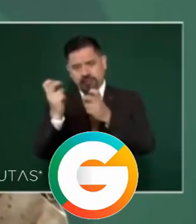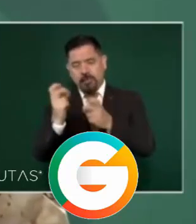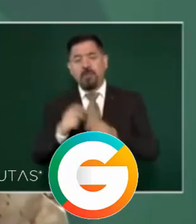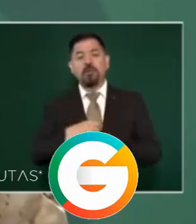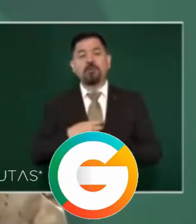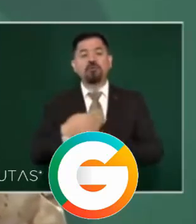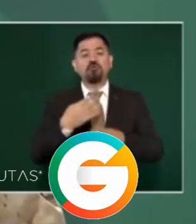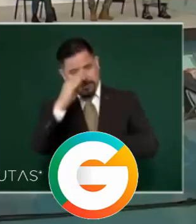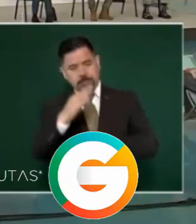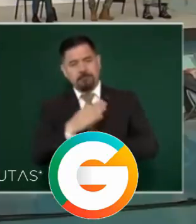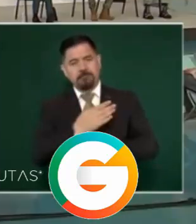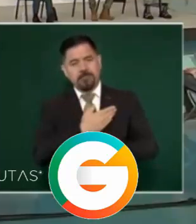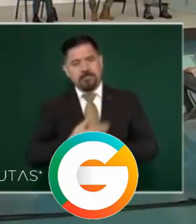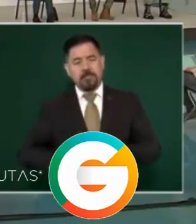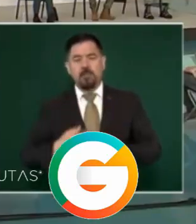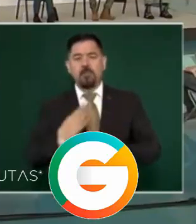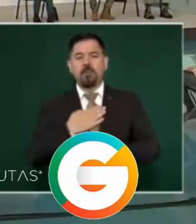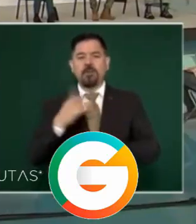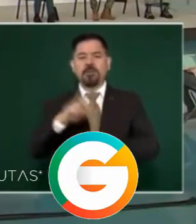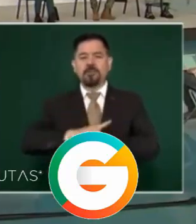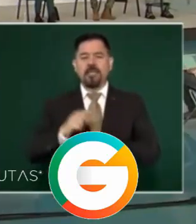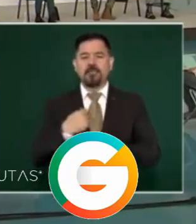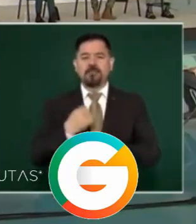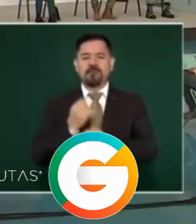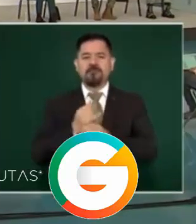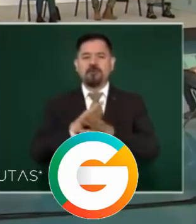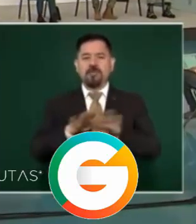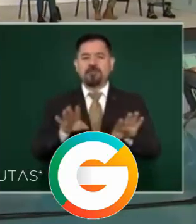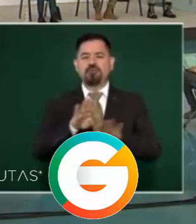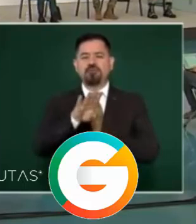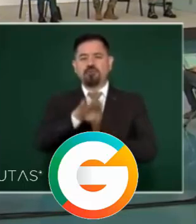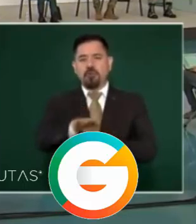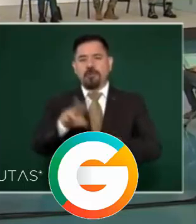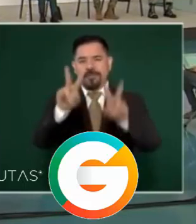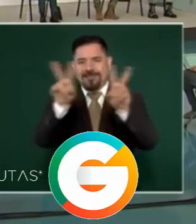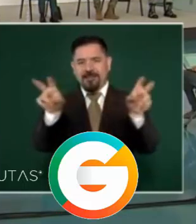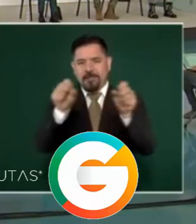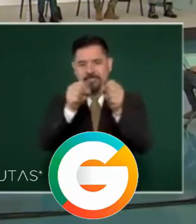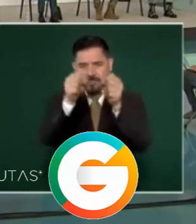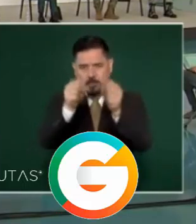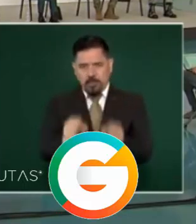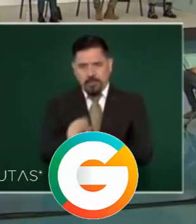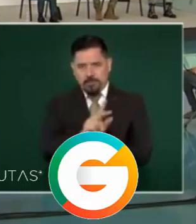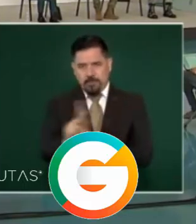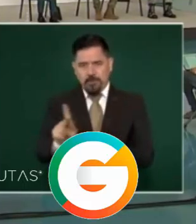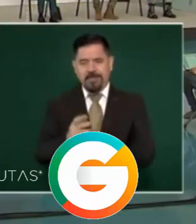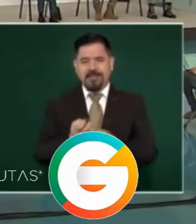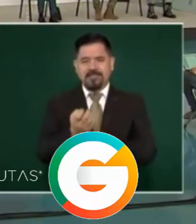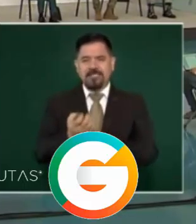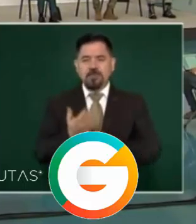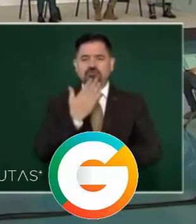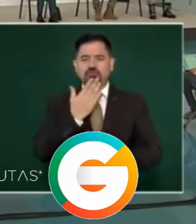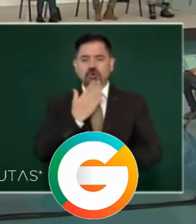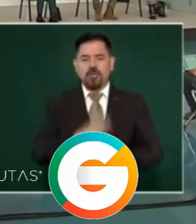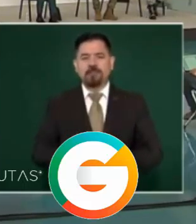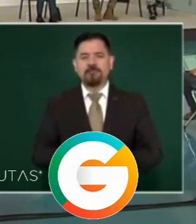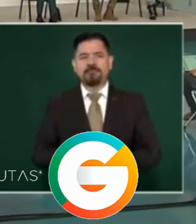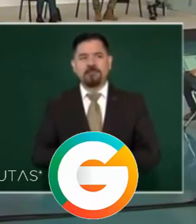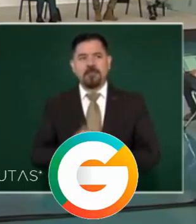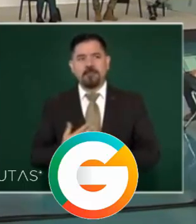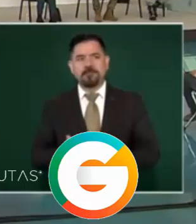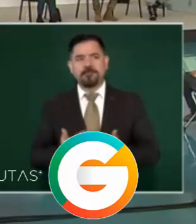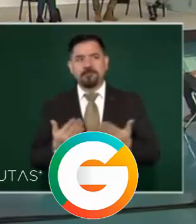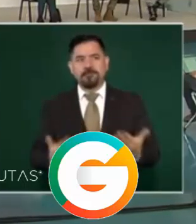Nacional. Vamos a informar sobre la situación de seguridad pública aquí en el estado de Sonora. Adelante con